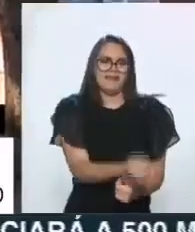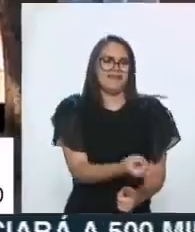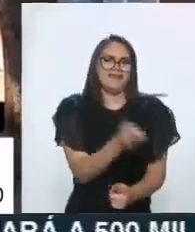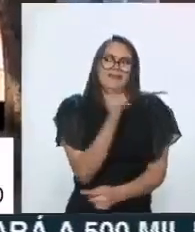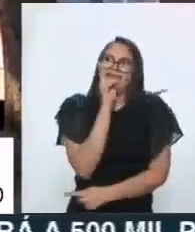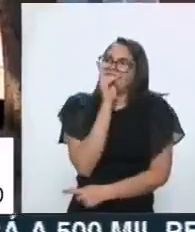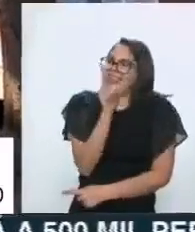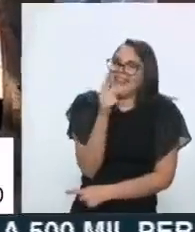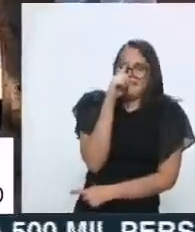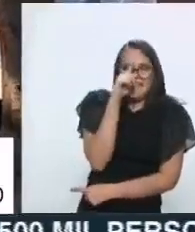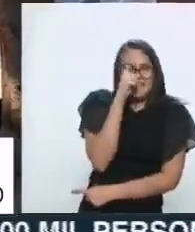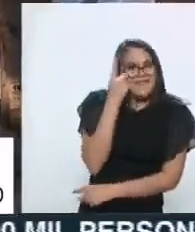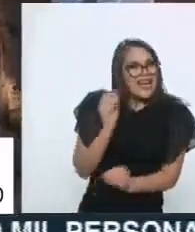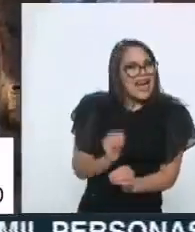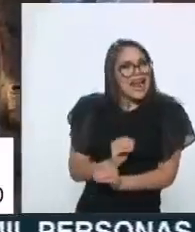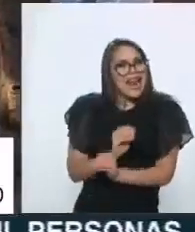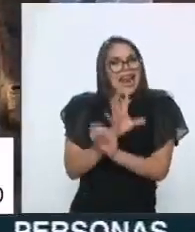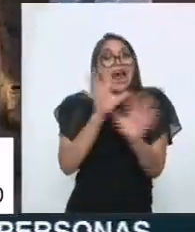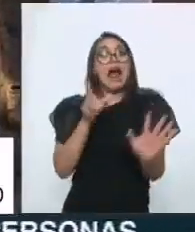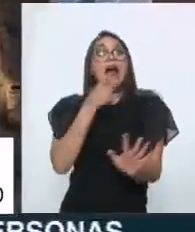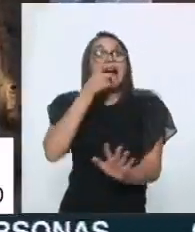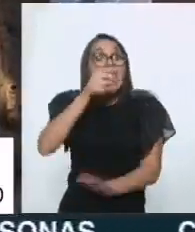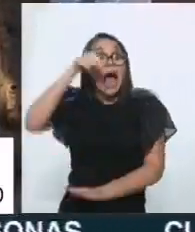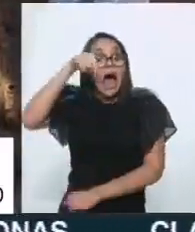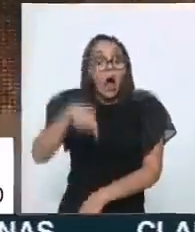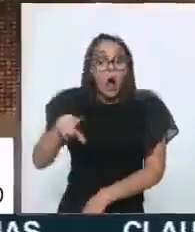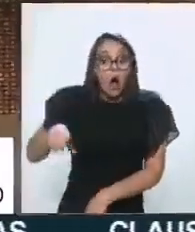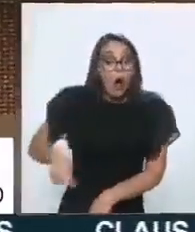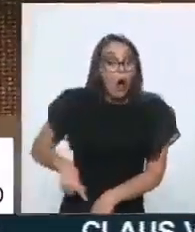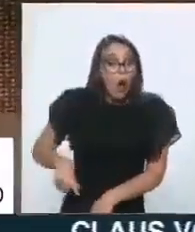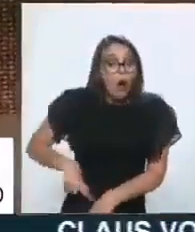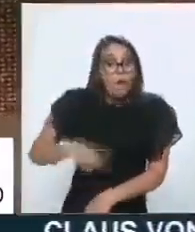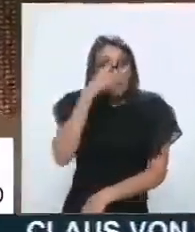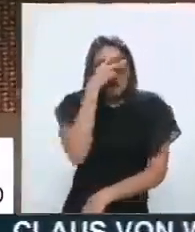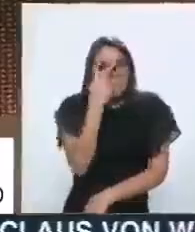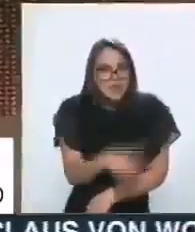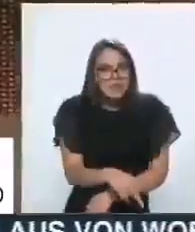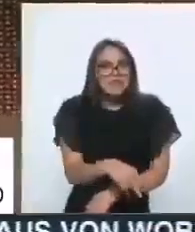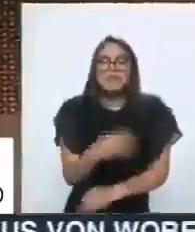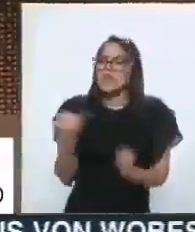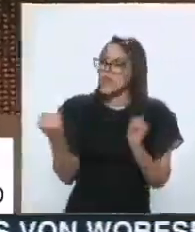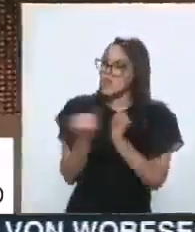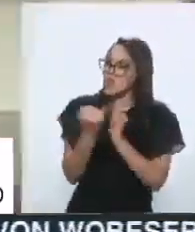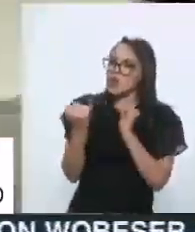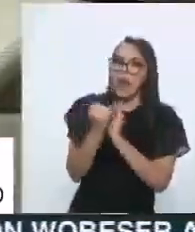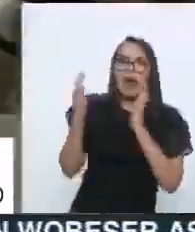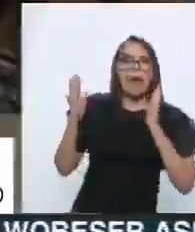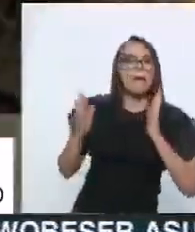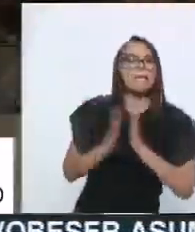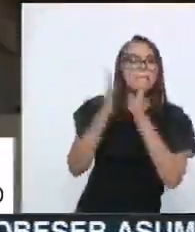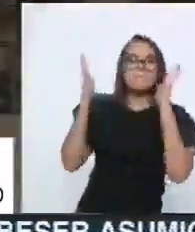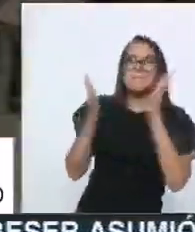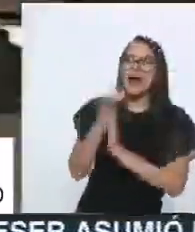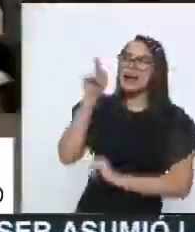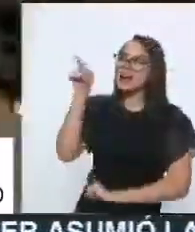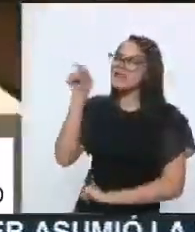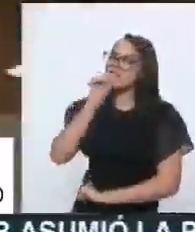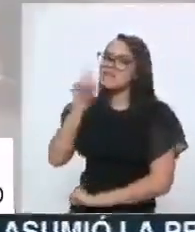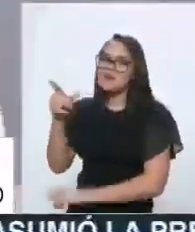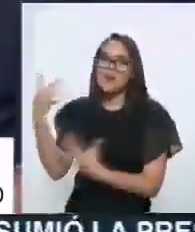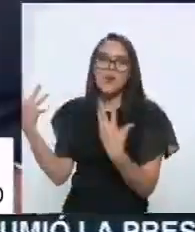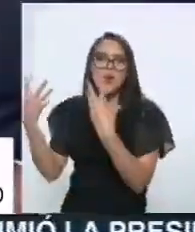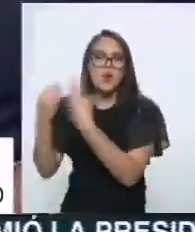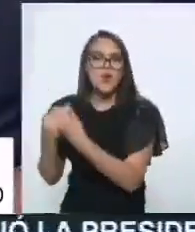¿no? Tal cual hablan de que autoridades mexicanas estuvieron tras bambalinas Contundente esta evidencia.